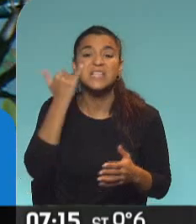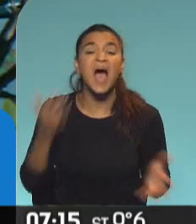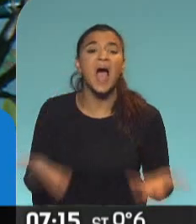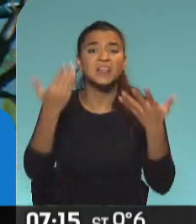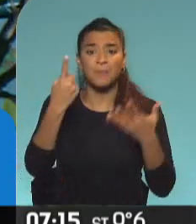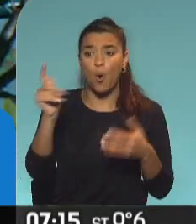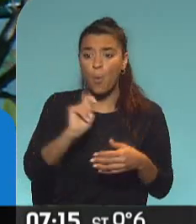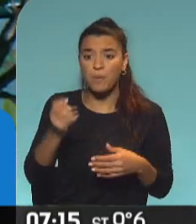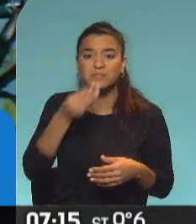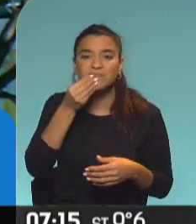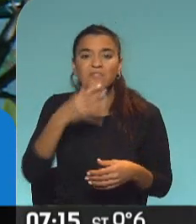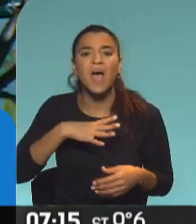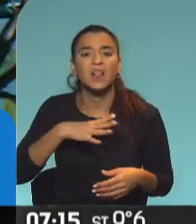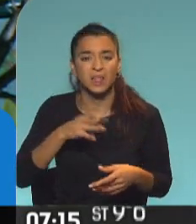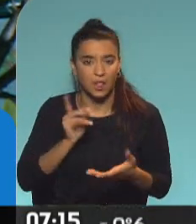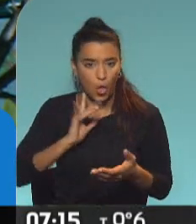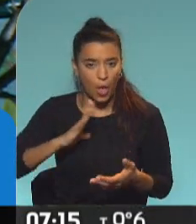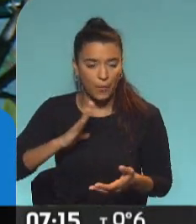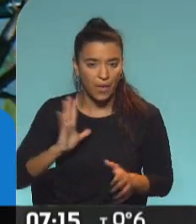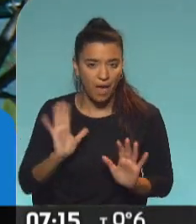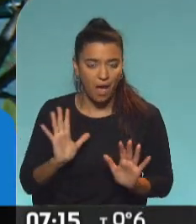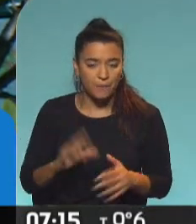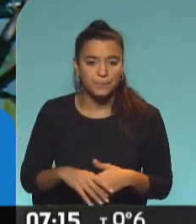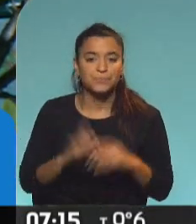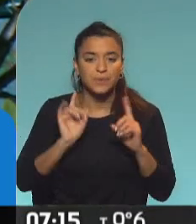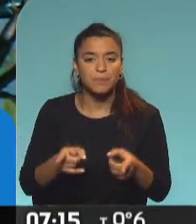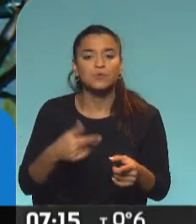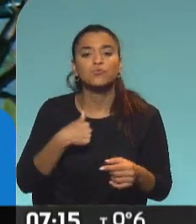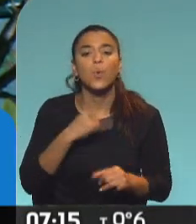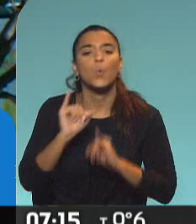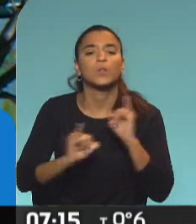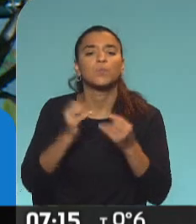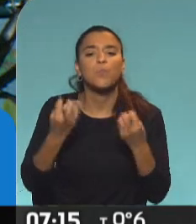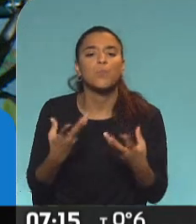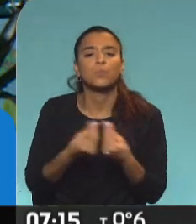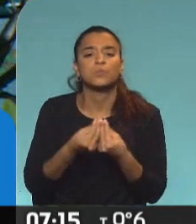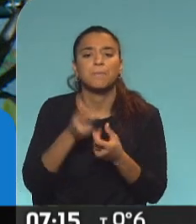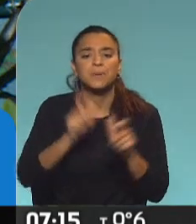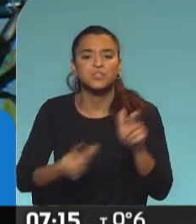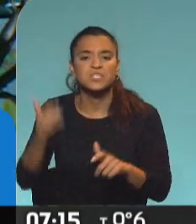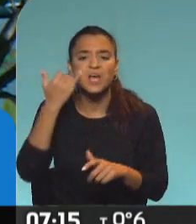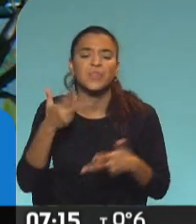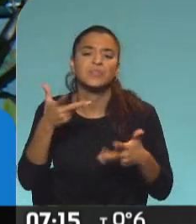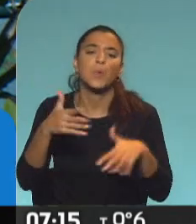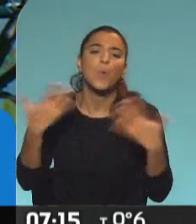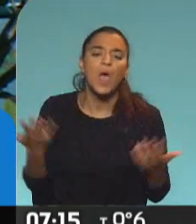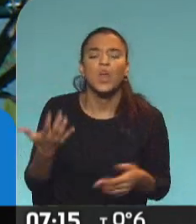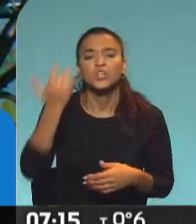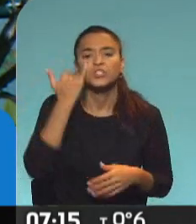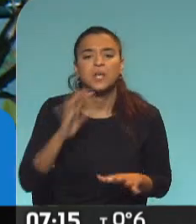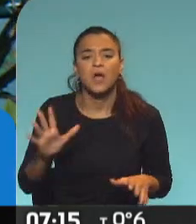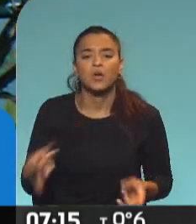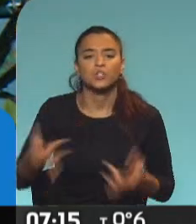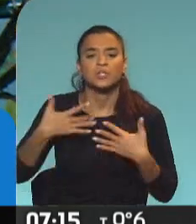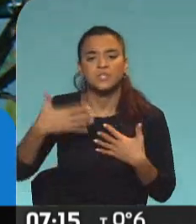bastante más de un mes así que también cuento esto porque hay mucha gente que ya está empezó a decir nada mejor